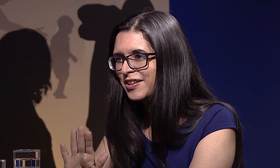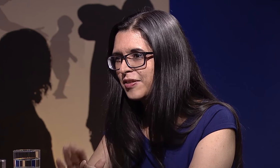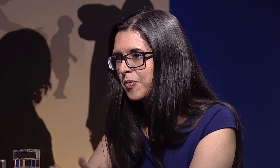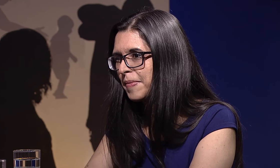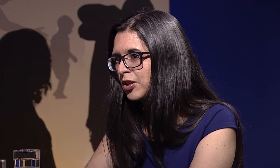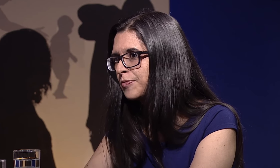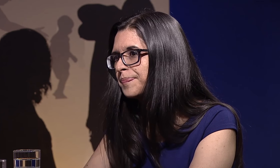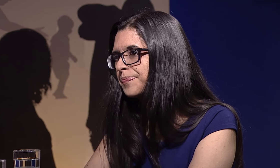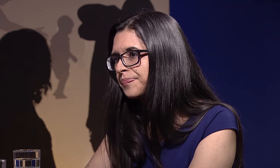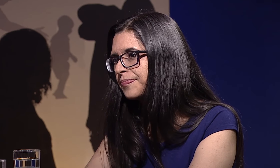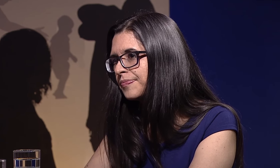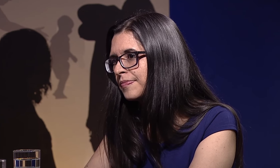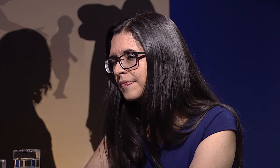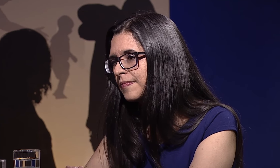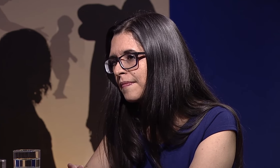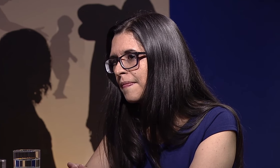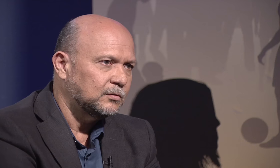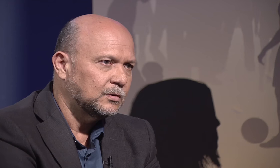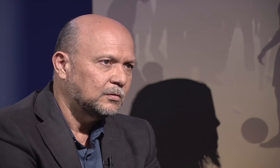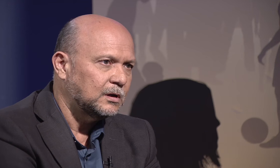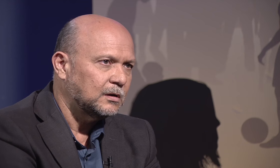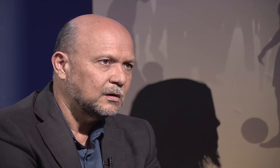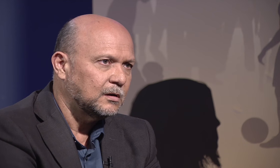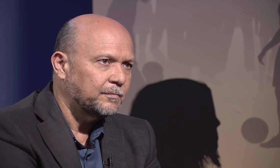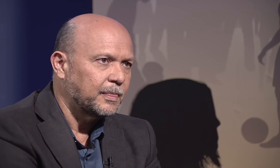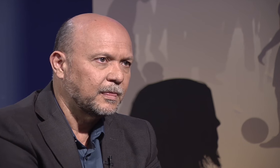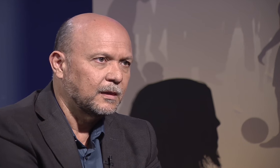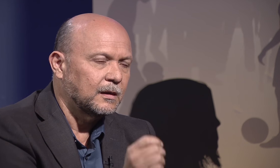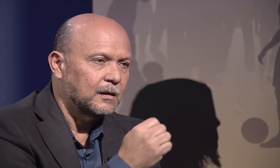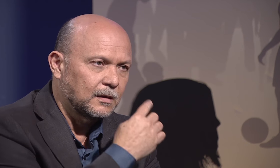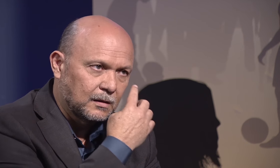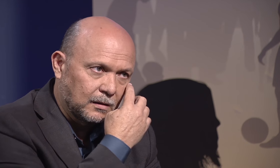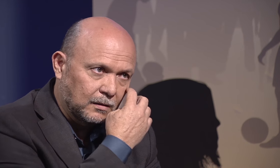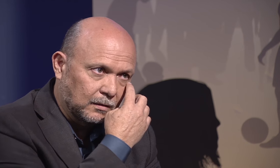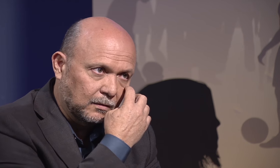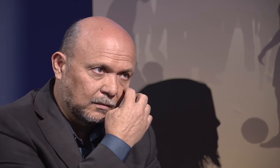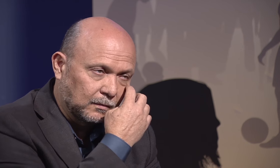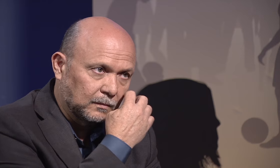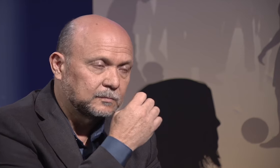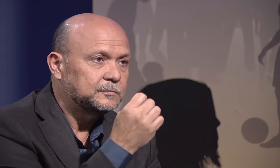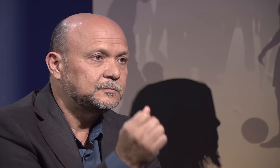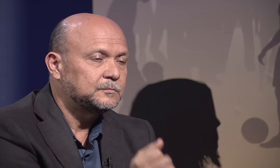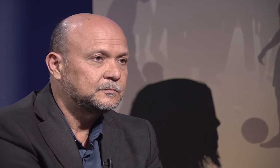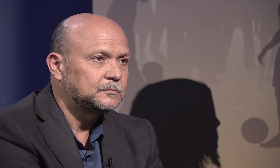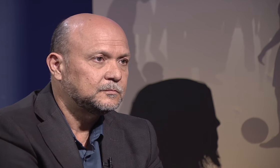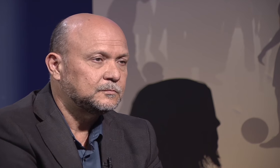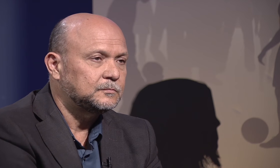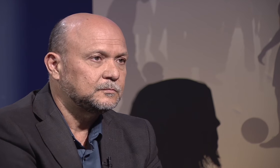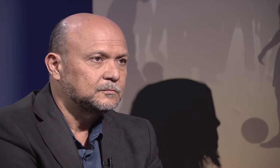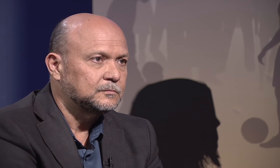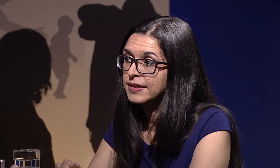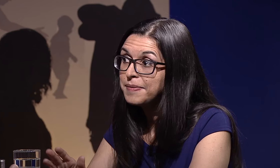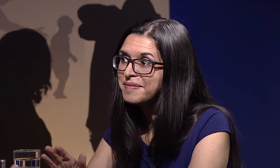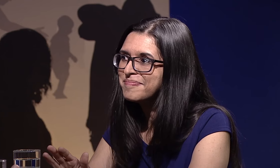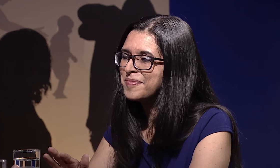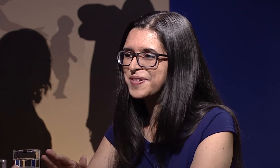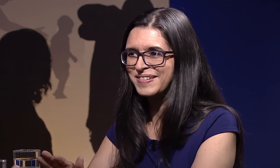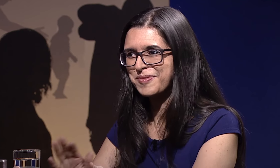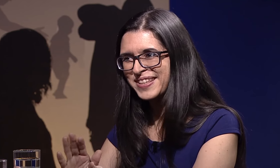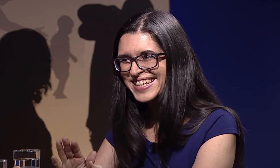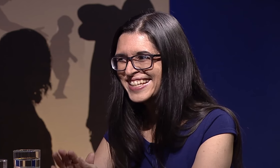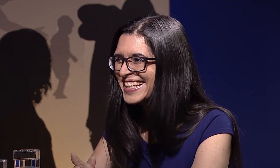estoy trabajando de momento. ¿Y uno de tus cuentos que se incluyó en una...? Con respecto a los cuentos, sí he estado